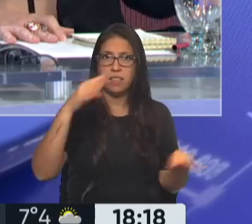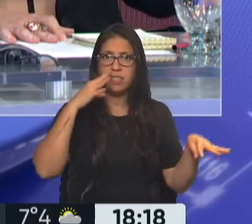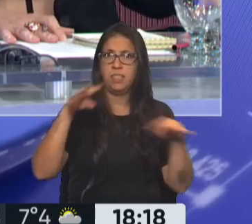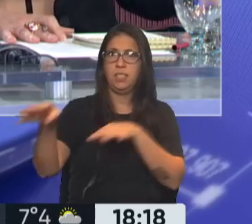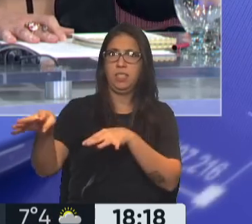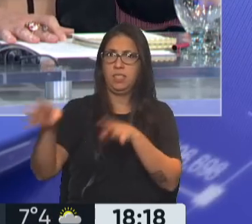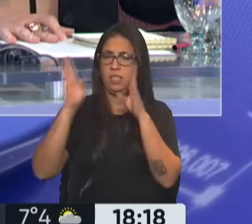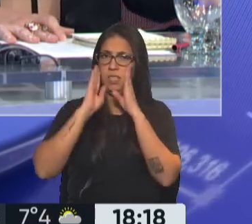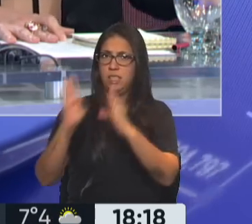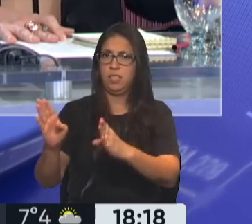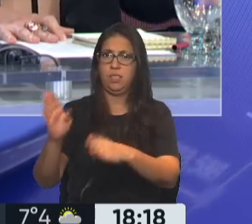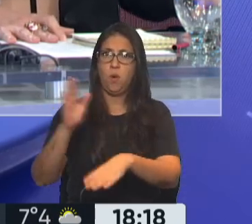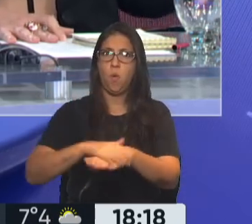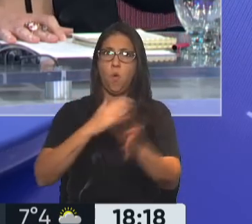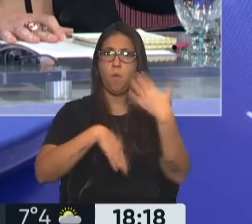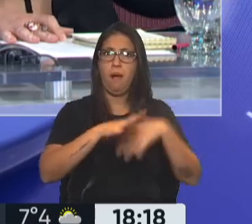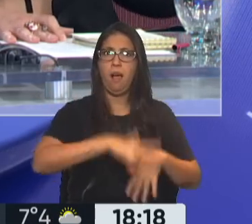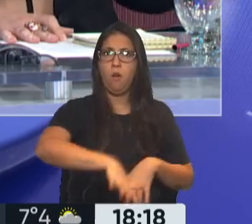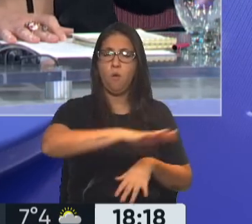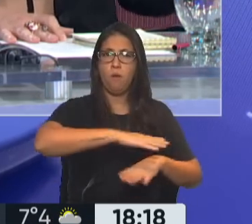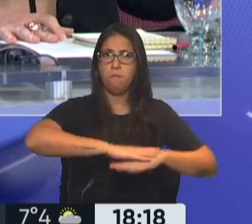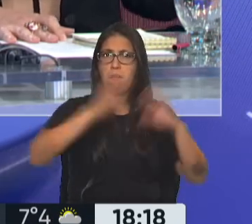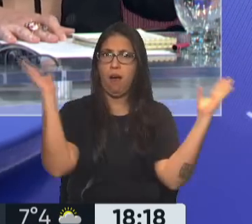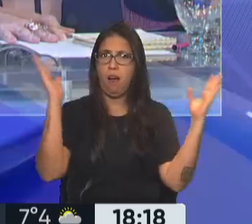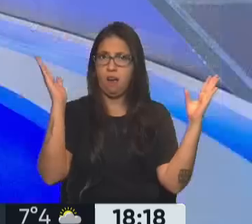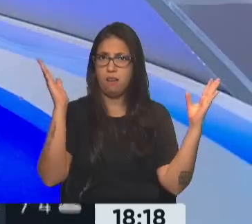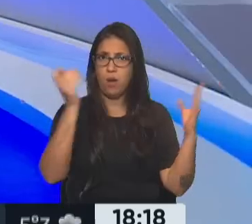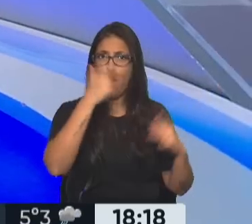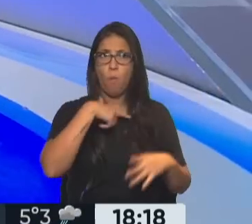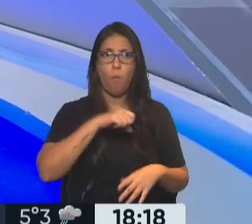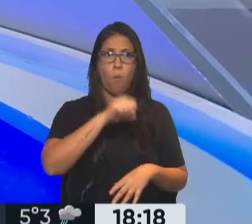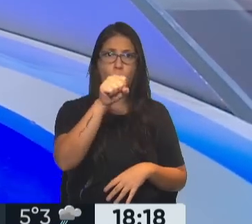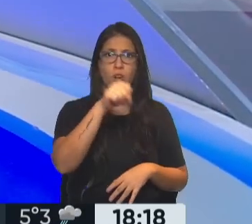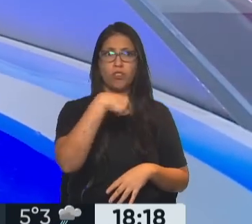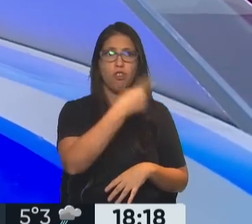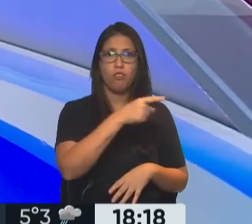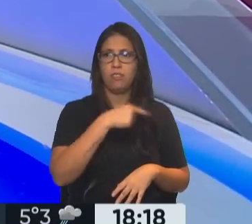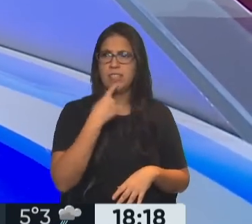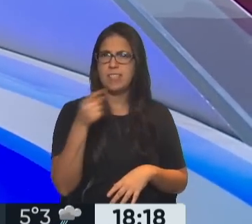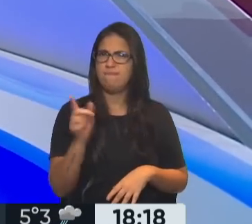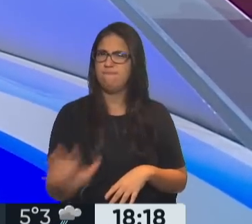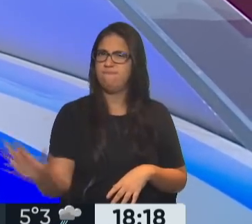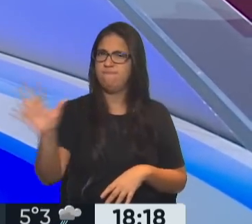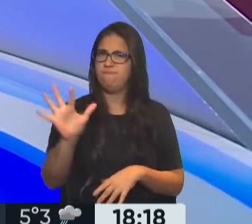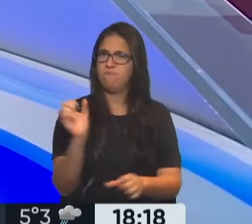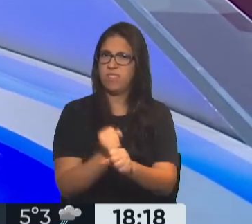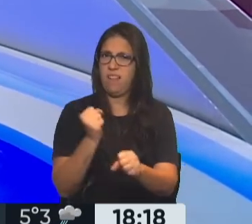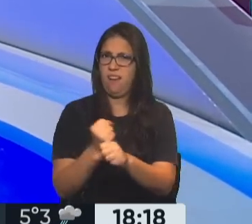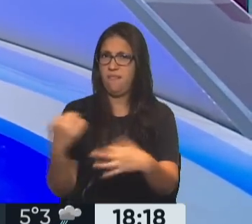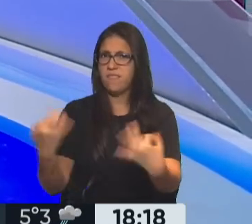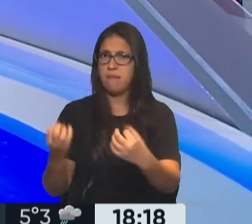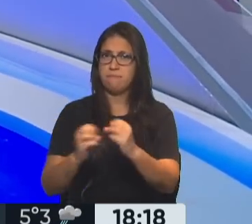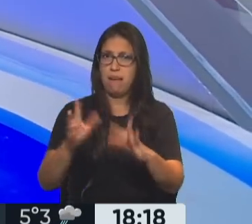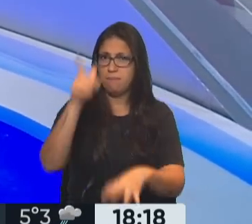en la mira por el estallido social, y era el propio Boric y gran parte de su gabinete quienes cuestionaban el accionar de la fuerza